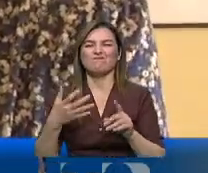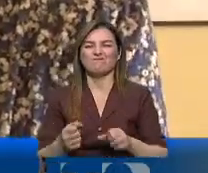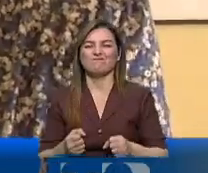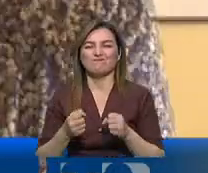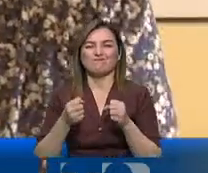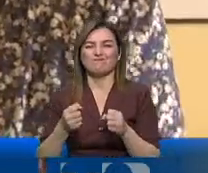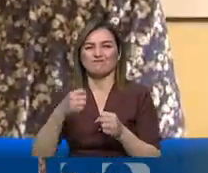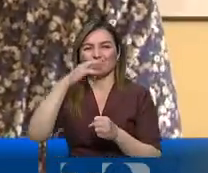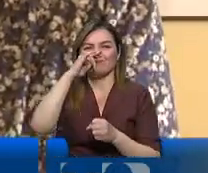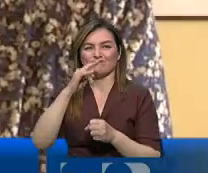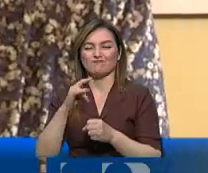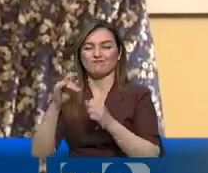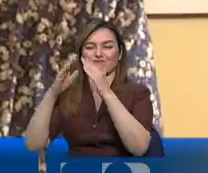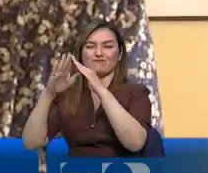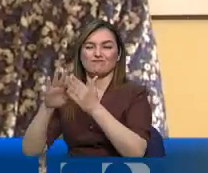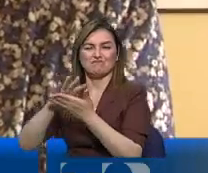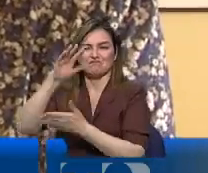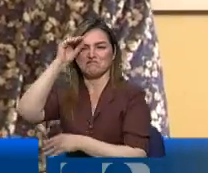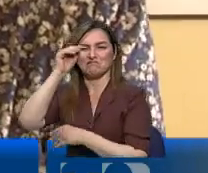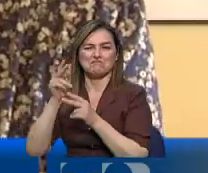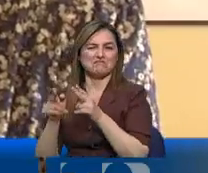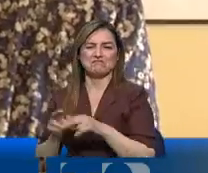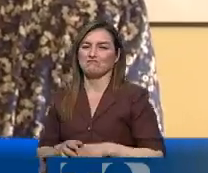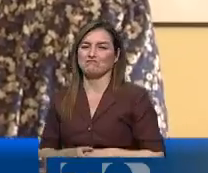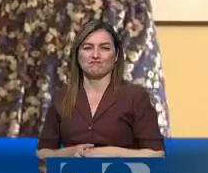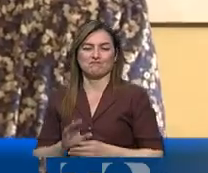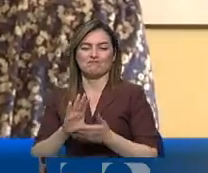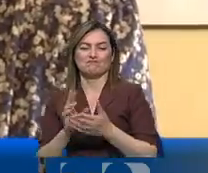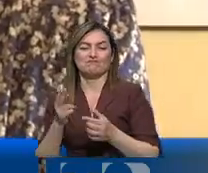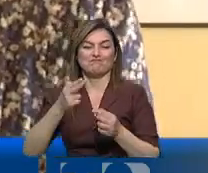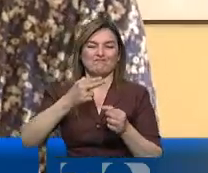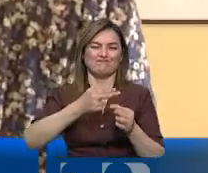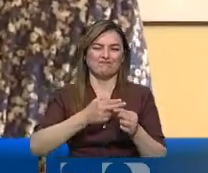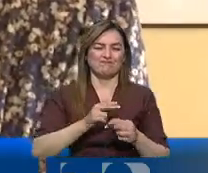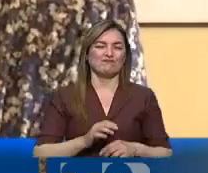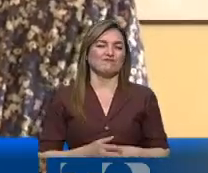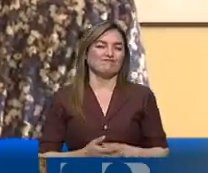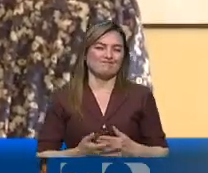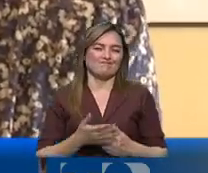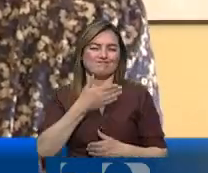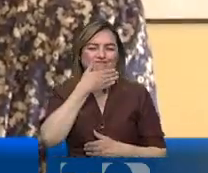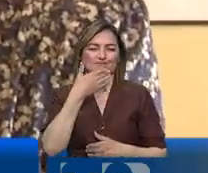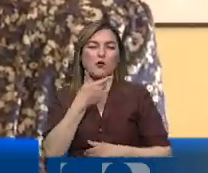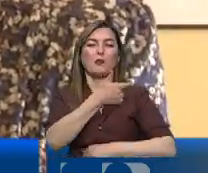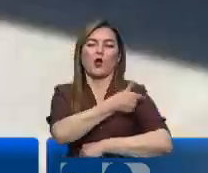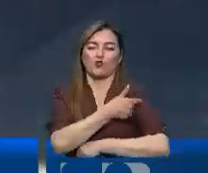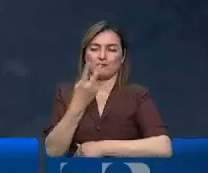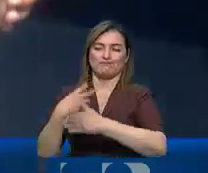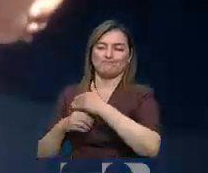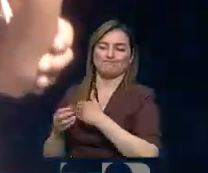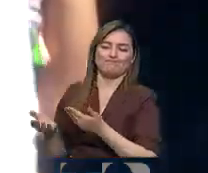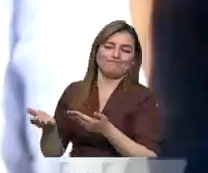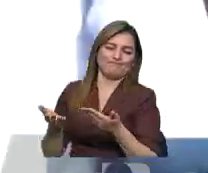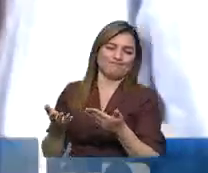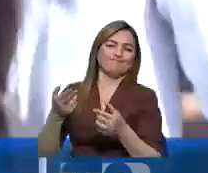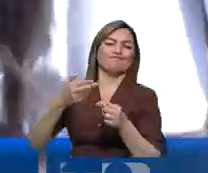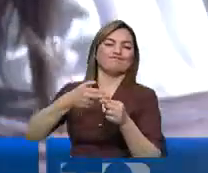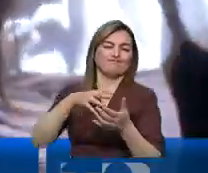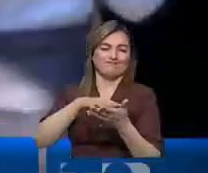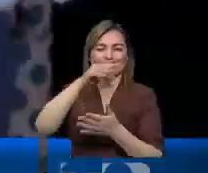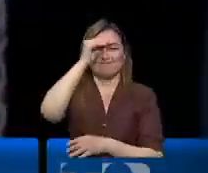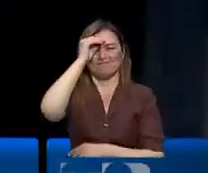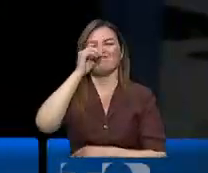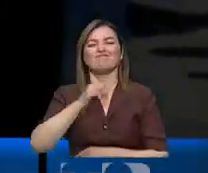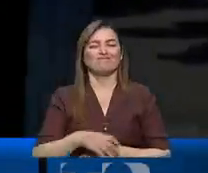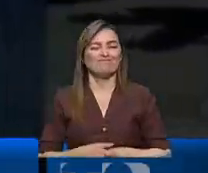aprenden lo mismo y por eso les hemos traído en la vacuna para que podamos regresar nuevamente la presencialidad para proteger a los